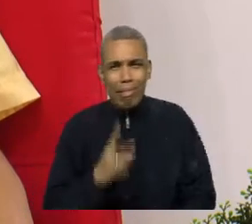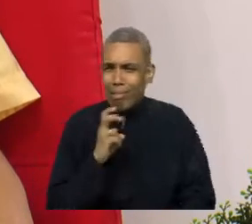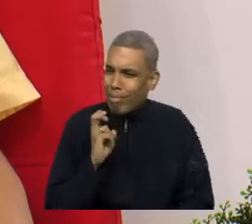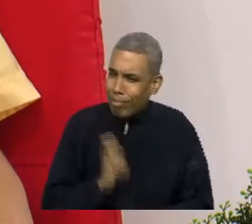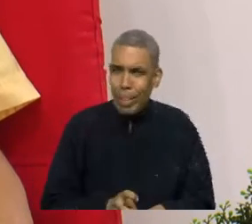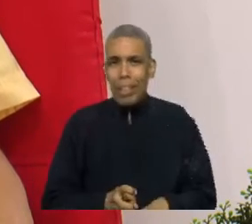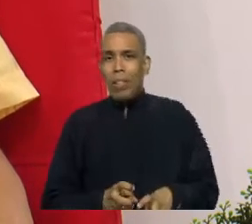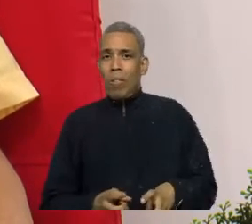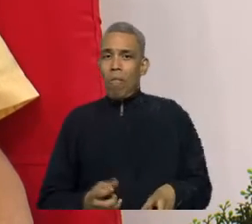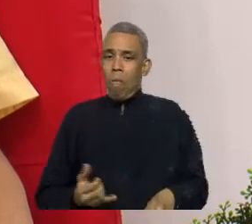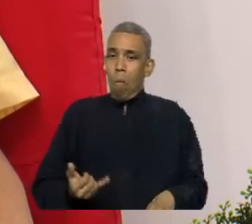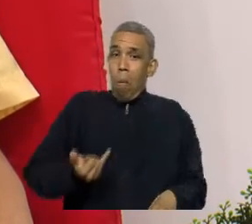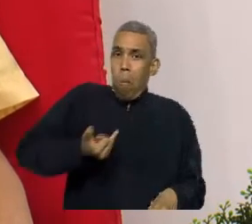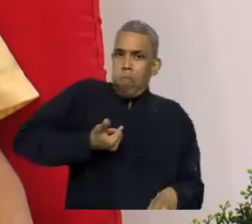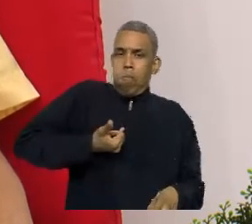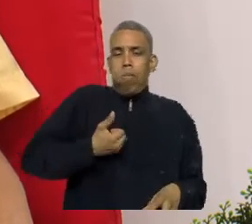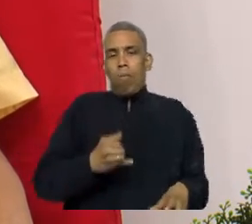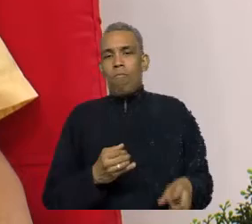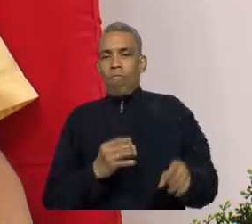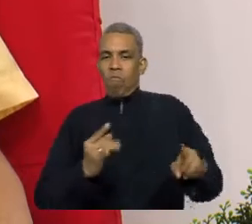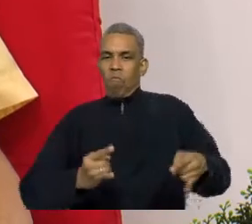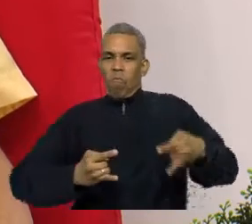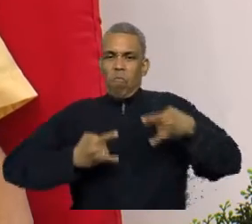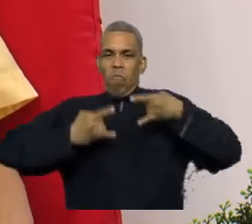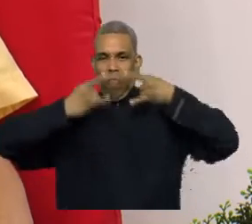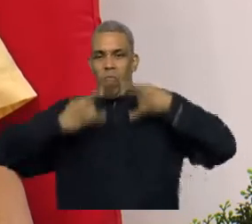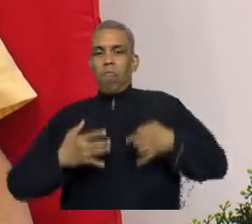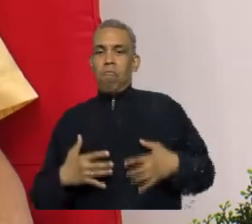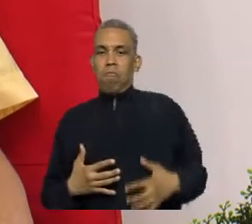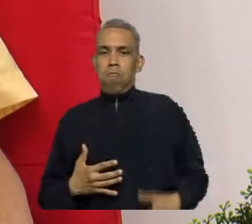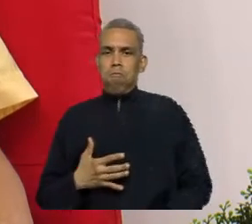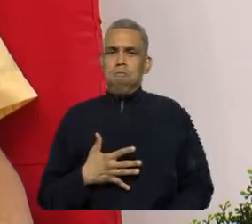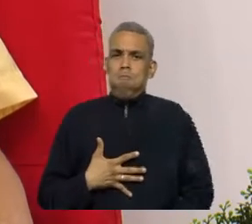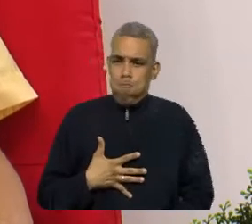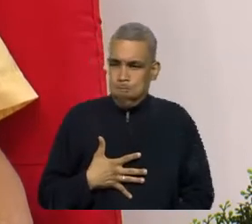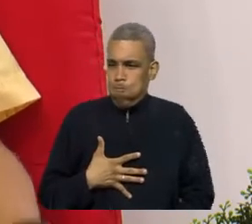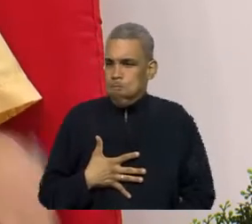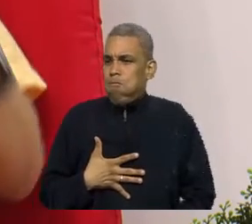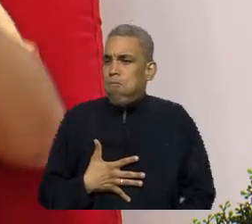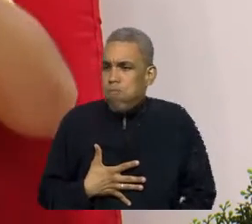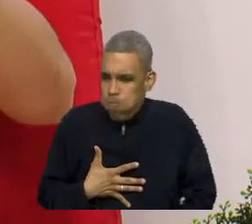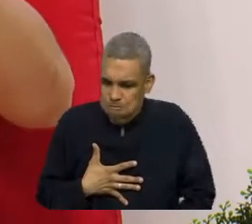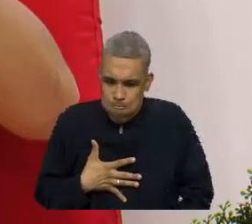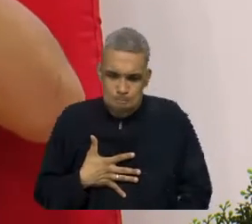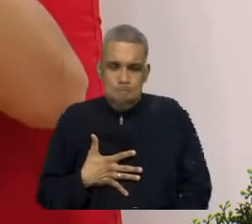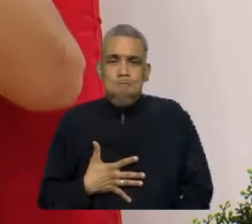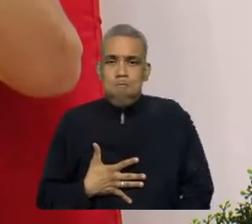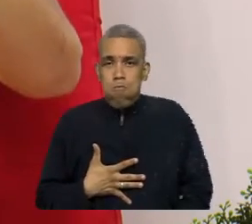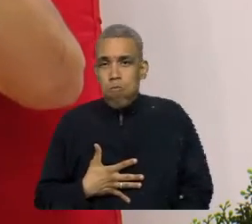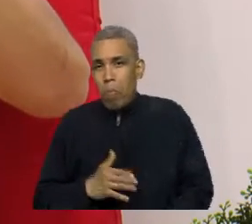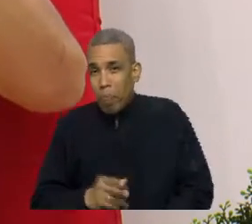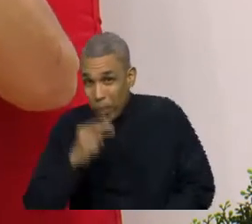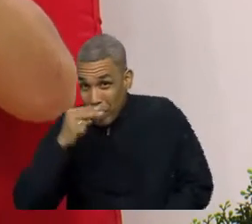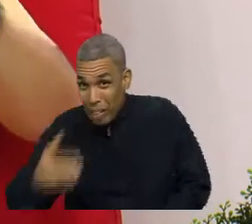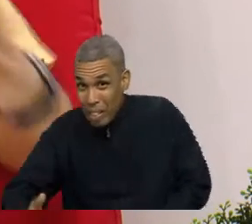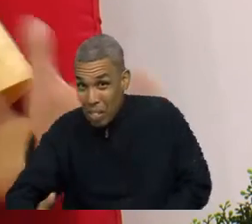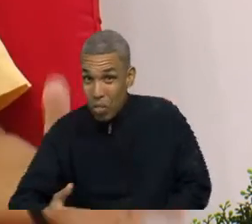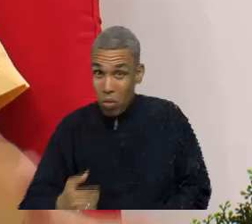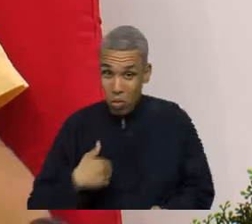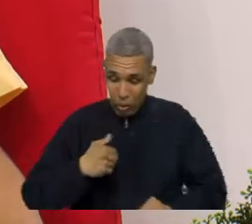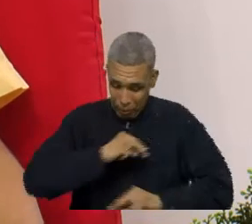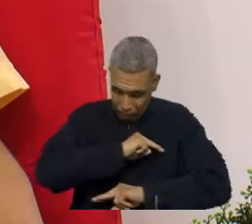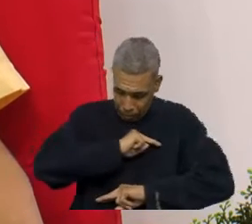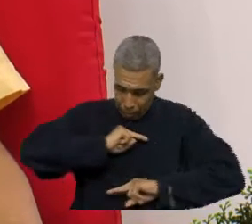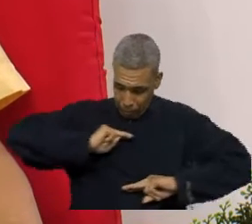sus crisis asmáticas, y si llega hasta los 14 años y más, entonces este niño va a desarrollar un tórax mucho más, que